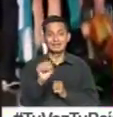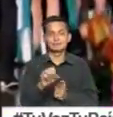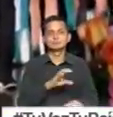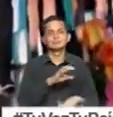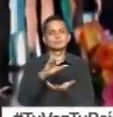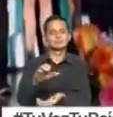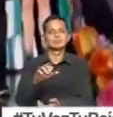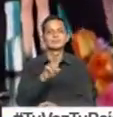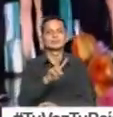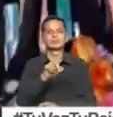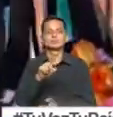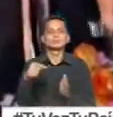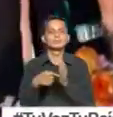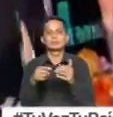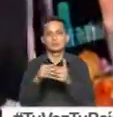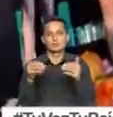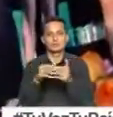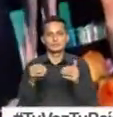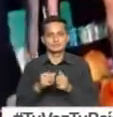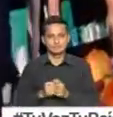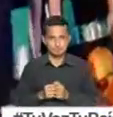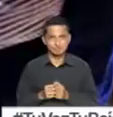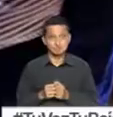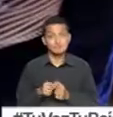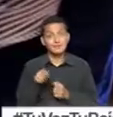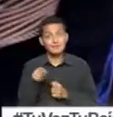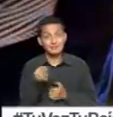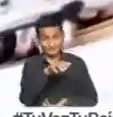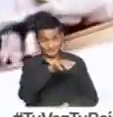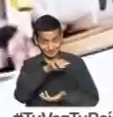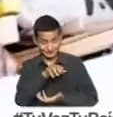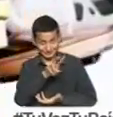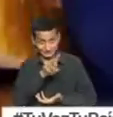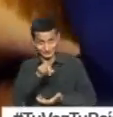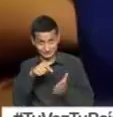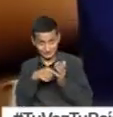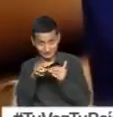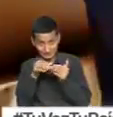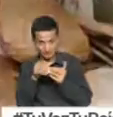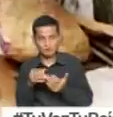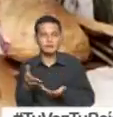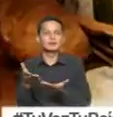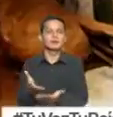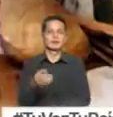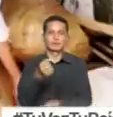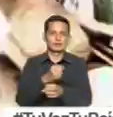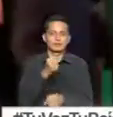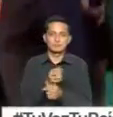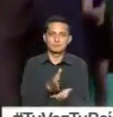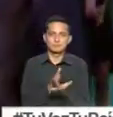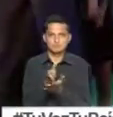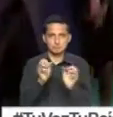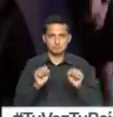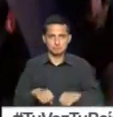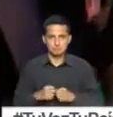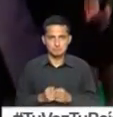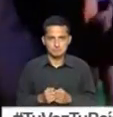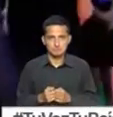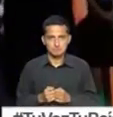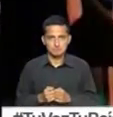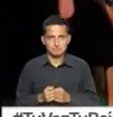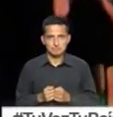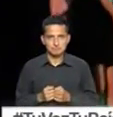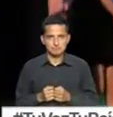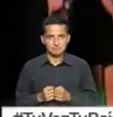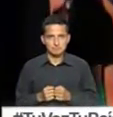$21,000 como premio en la Liga de Emprendedores, monto que será utilizado directamente en materia prima para su emprendimiento. Cristina